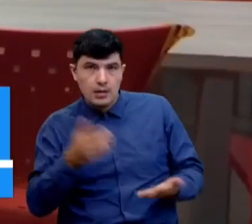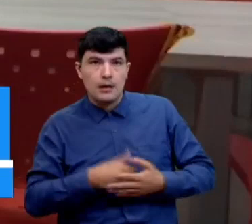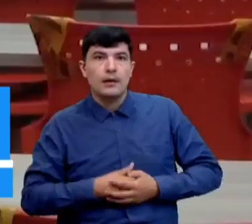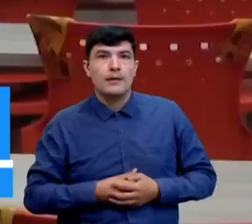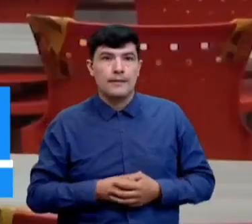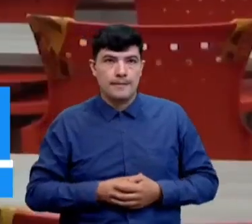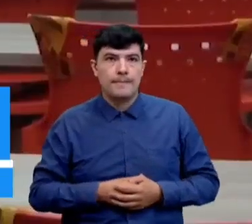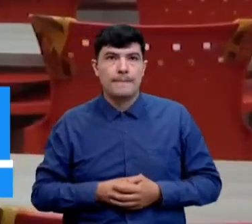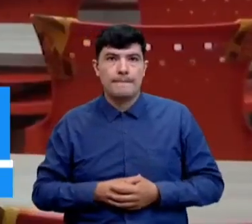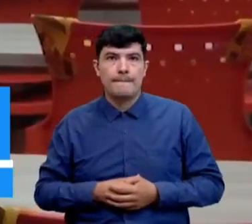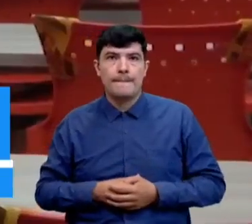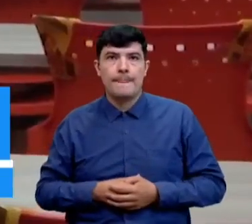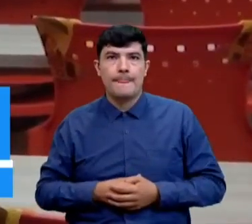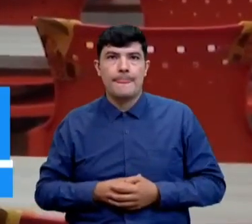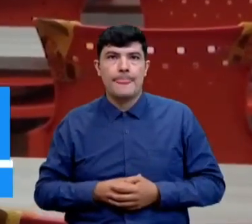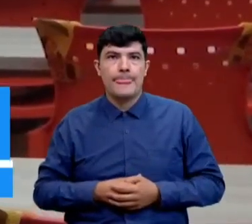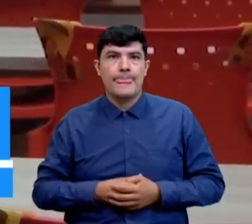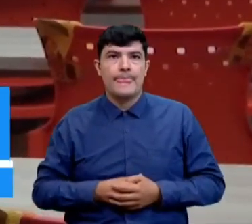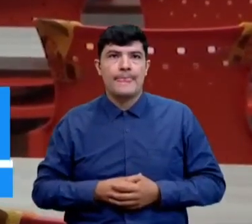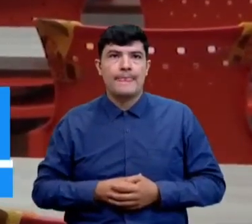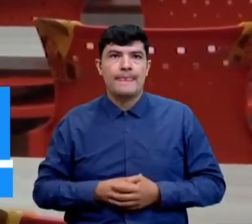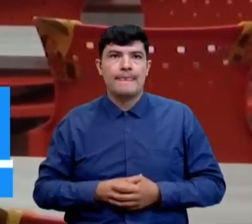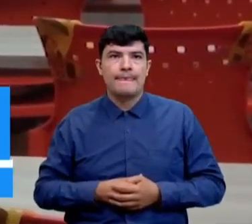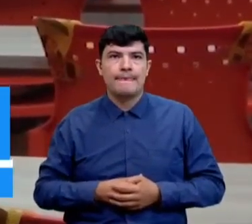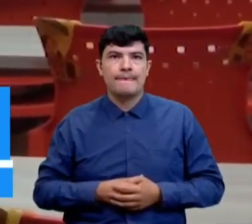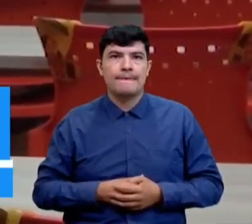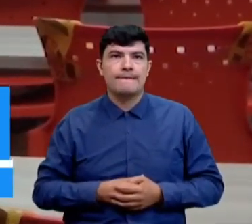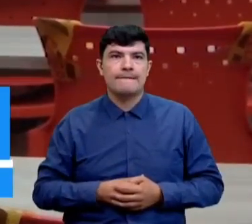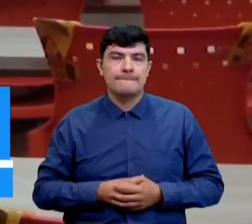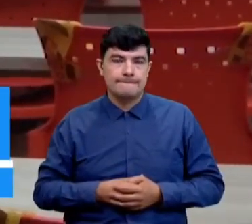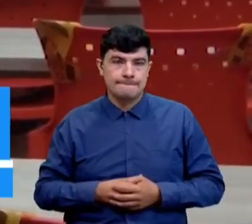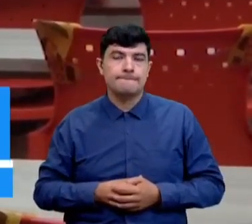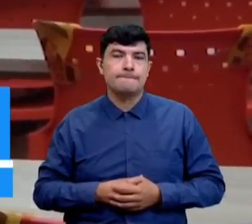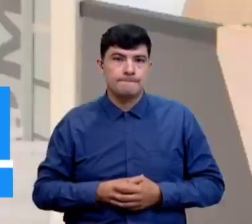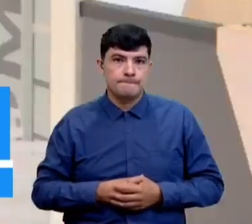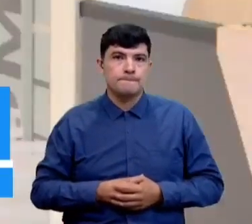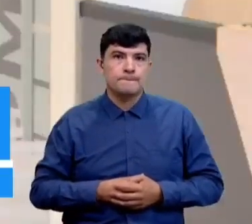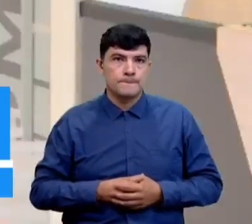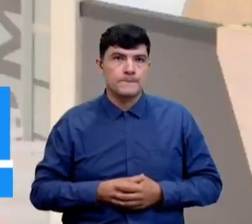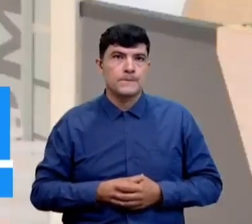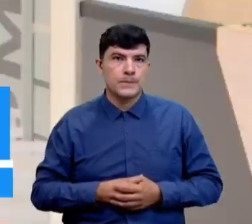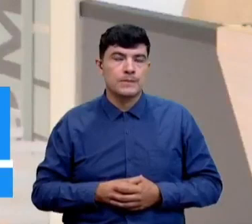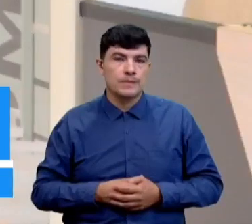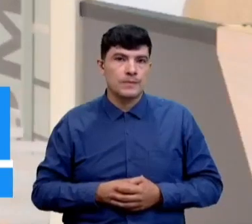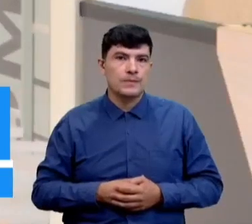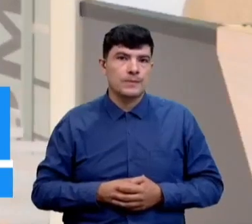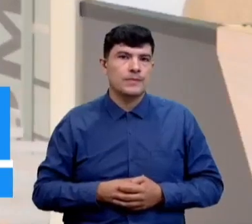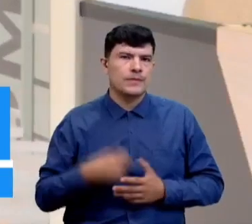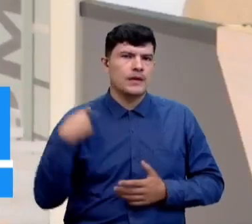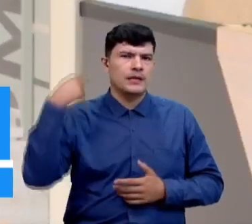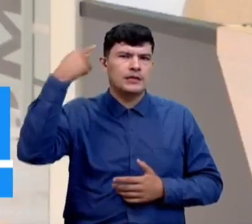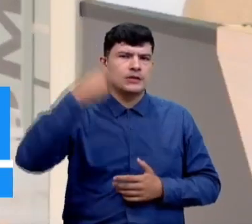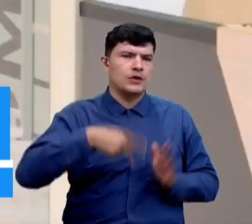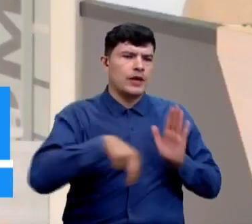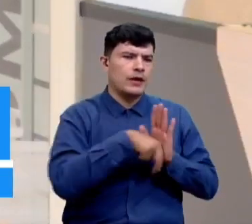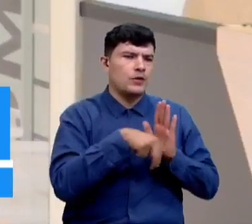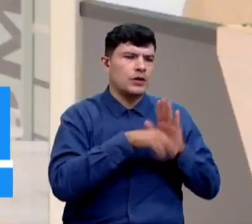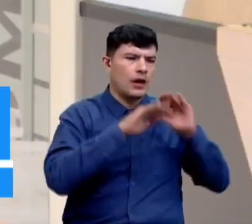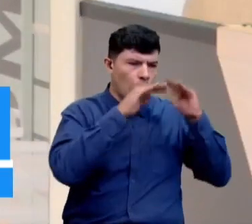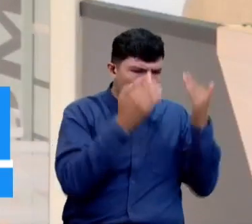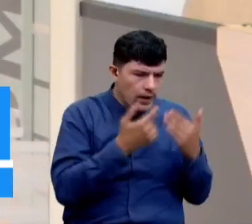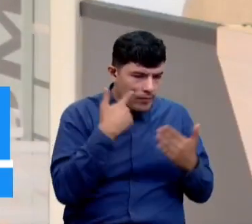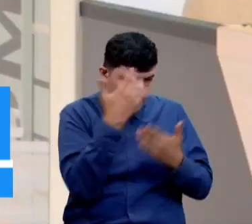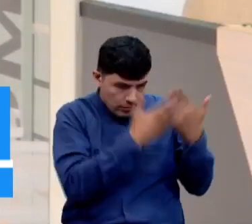con el histórico de los últimos años del colegio en Saber 11 y se van a asignar algunos puntos especiales dentro de la admisión para ese